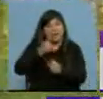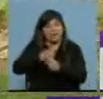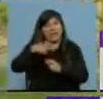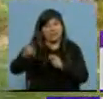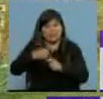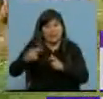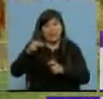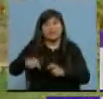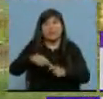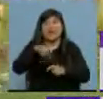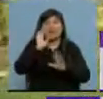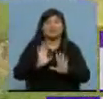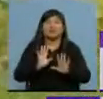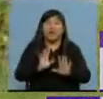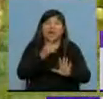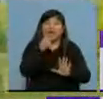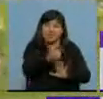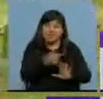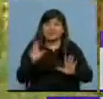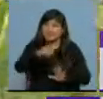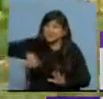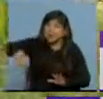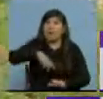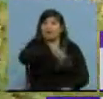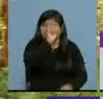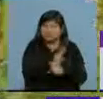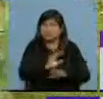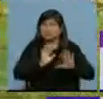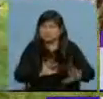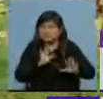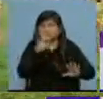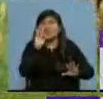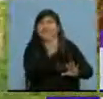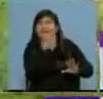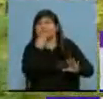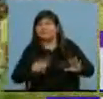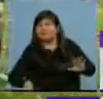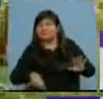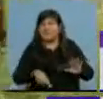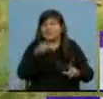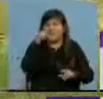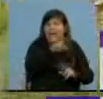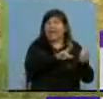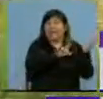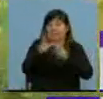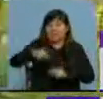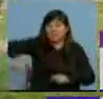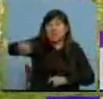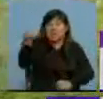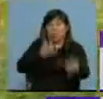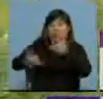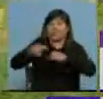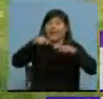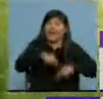puntos planteados y resaltó la importancia de poder escuchar a los productores en este tipo de encuentros.